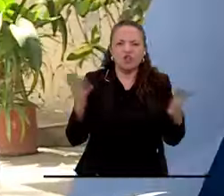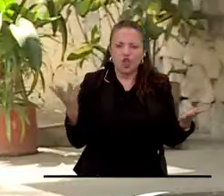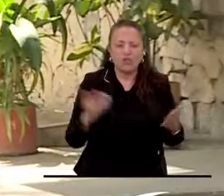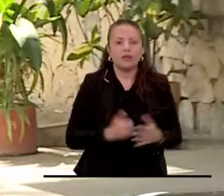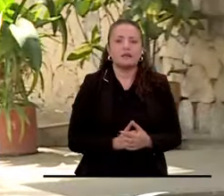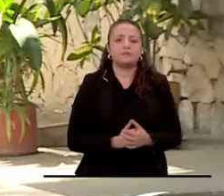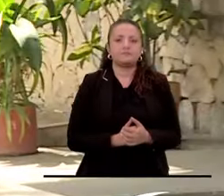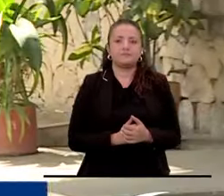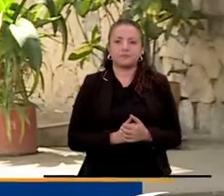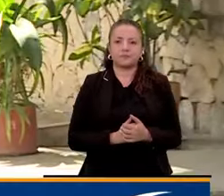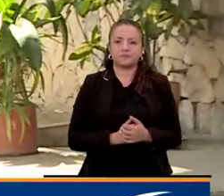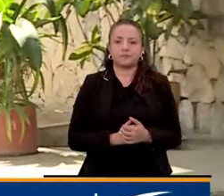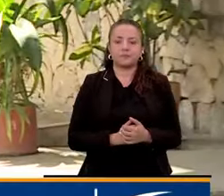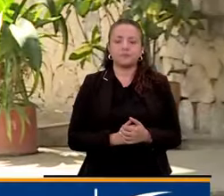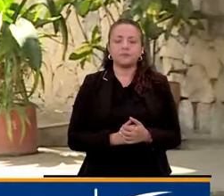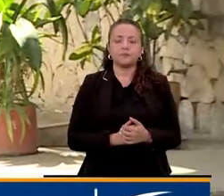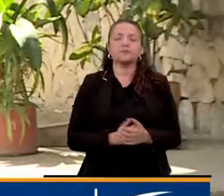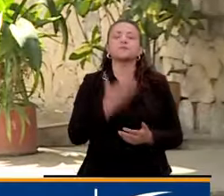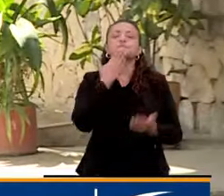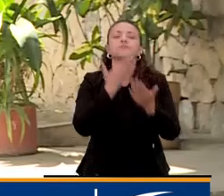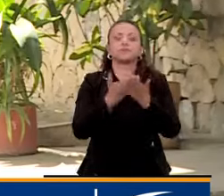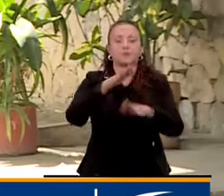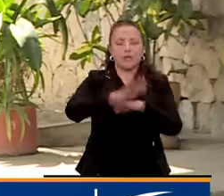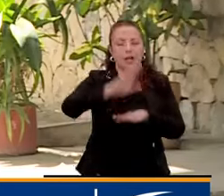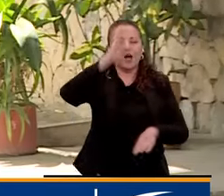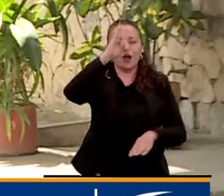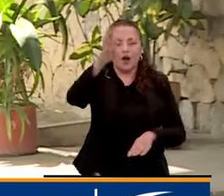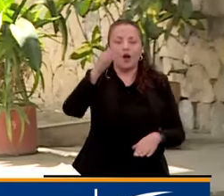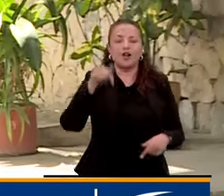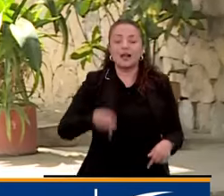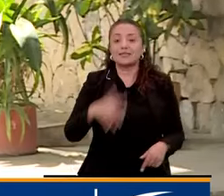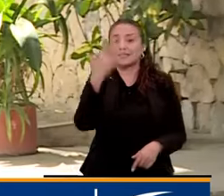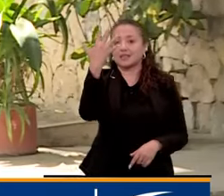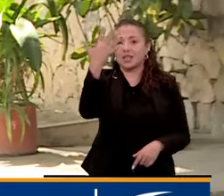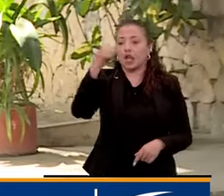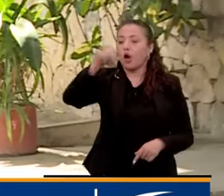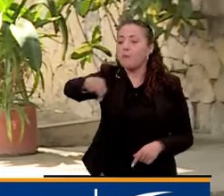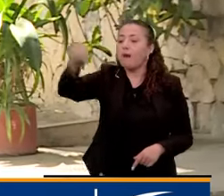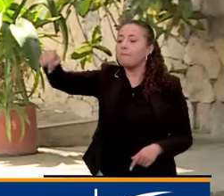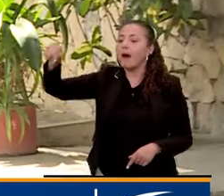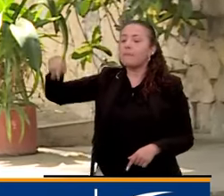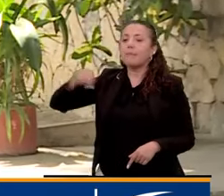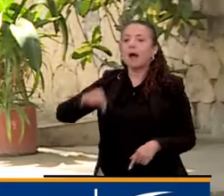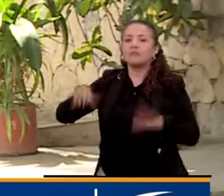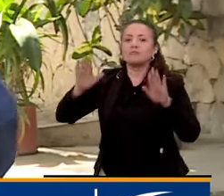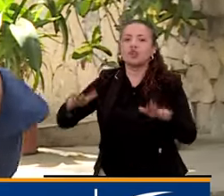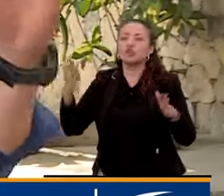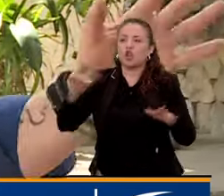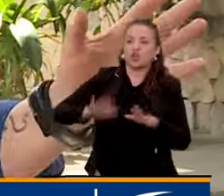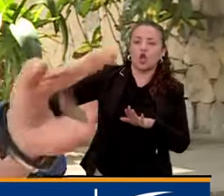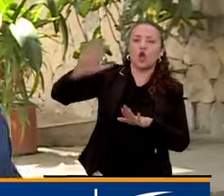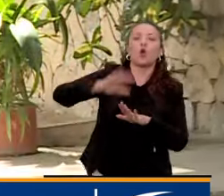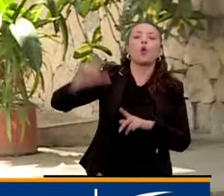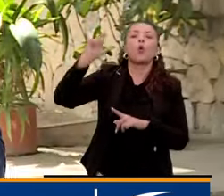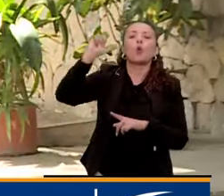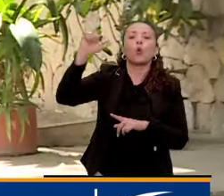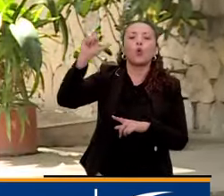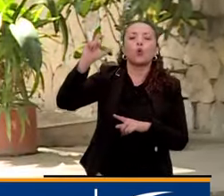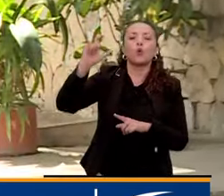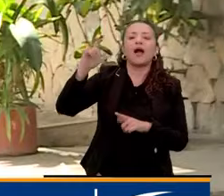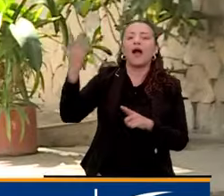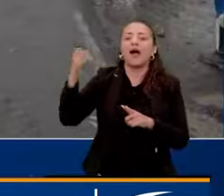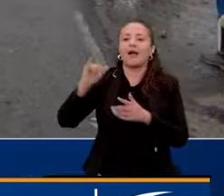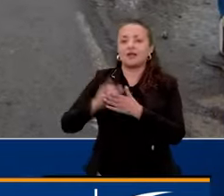puntos Hola qué tal Muy buenas tardes son cinco los puntos de bloqueo que se presentan entre la la ciudad de Cúcuta y la salida hacia el